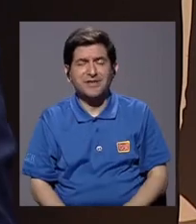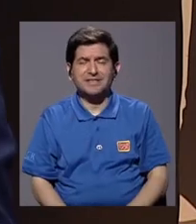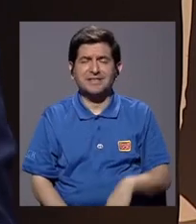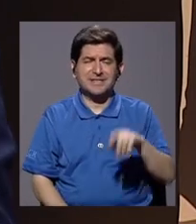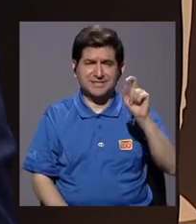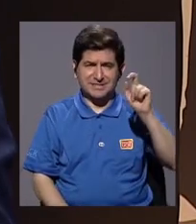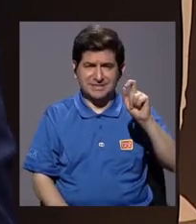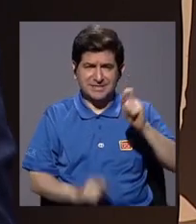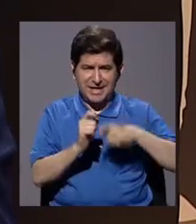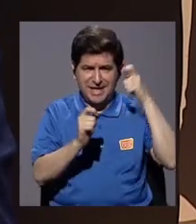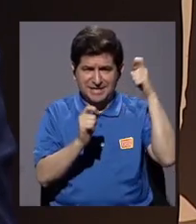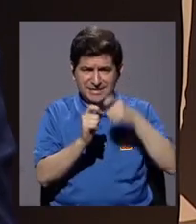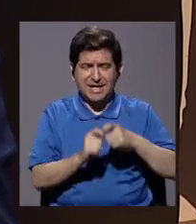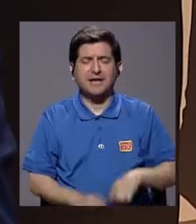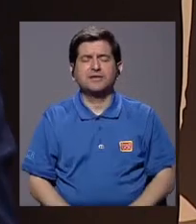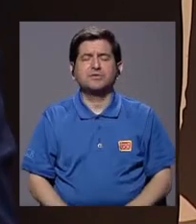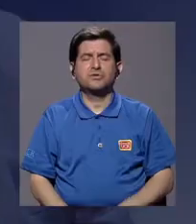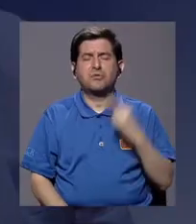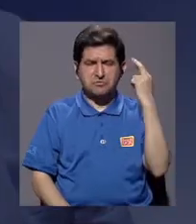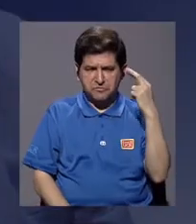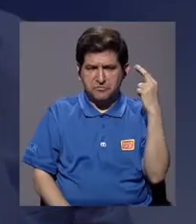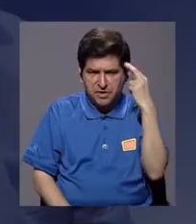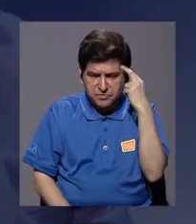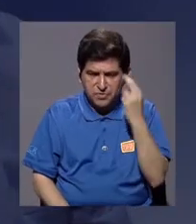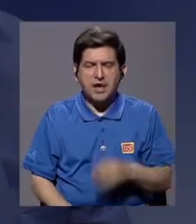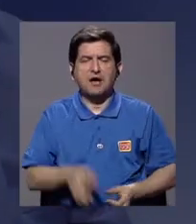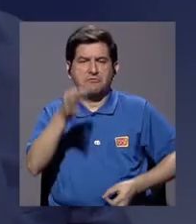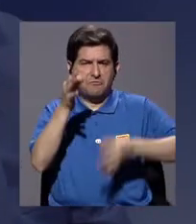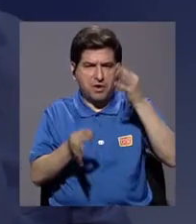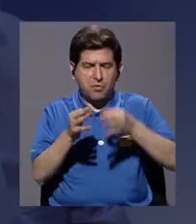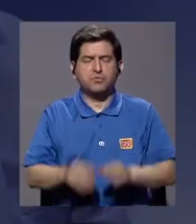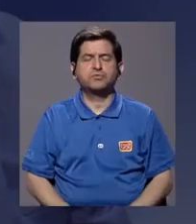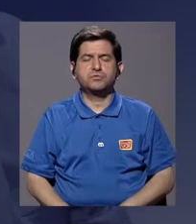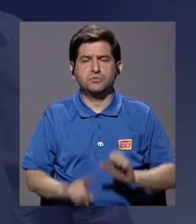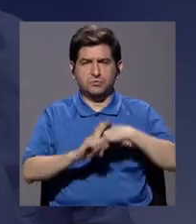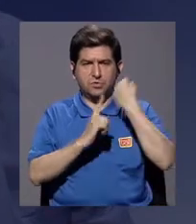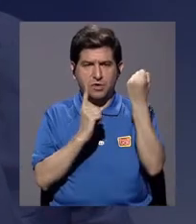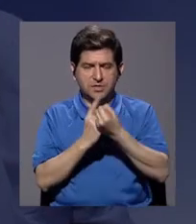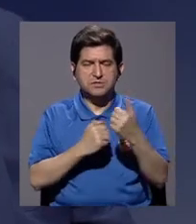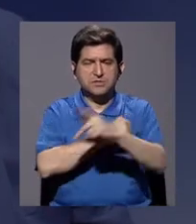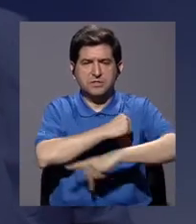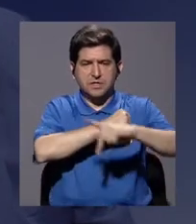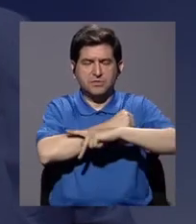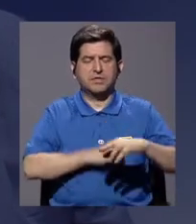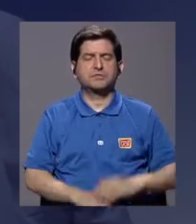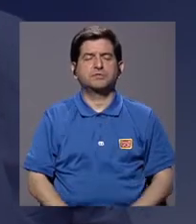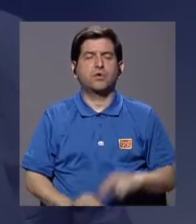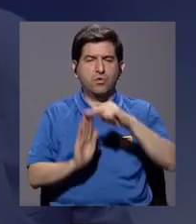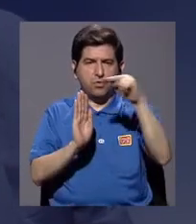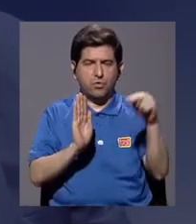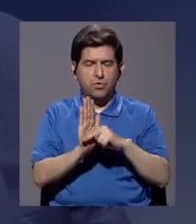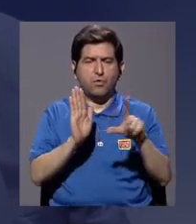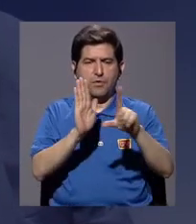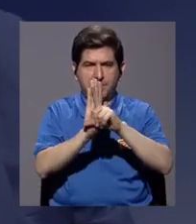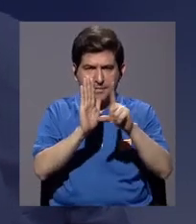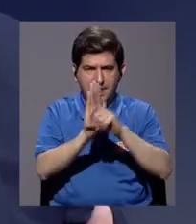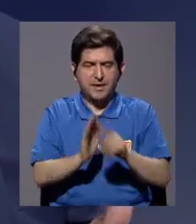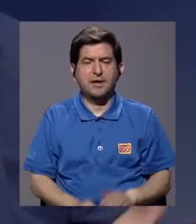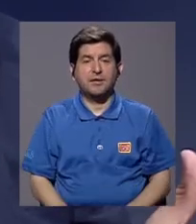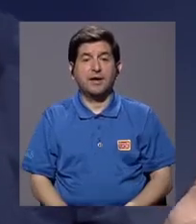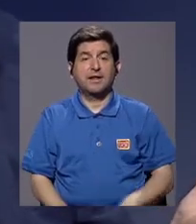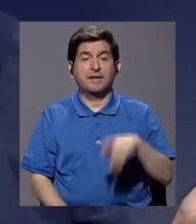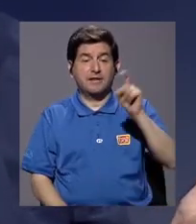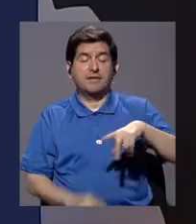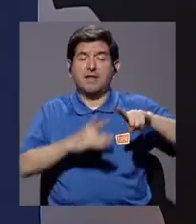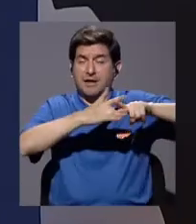los justos, los razonables, los apropiados, de acuerdo a las condiciones del país y el entorno, del marco legal, pero un marco legal que cada